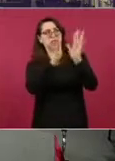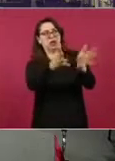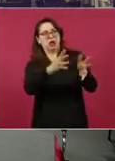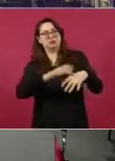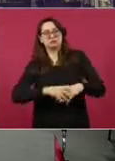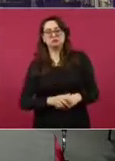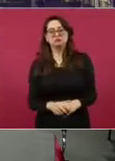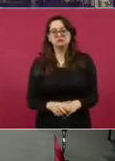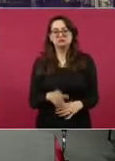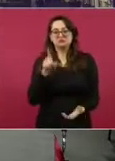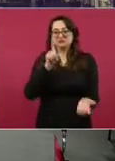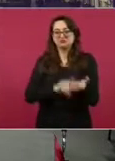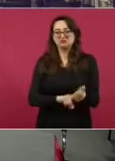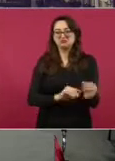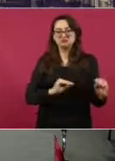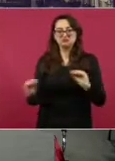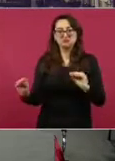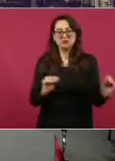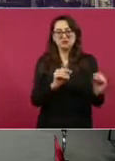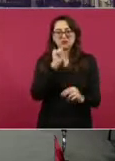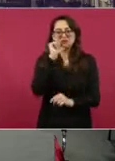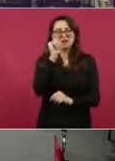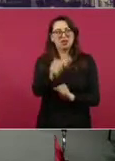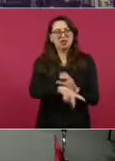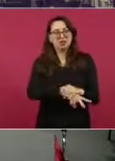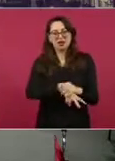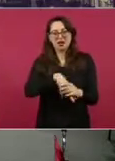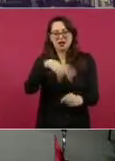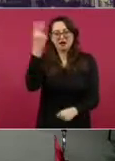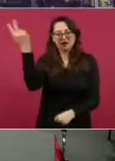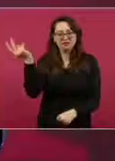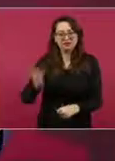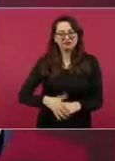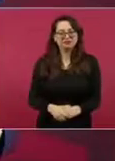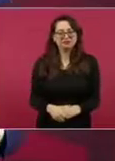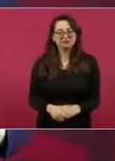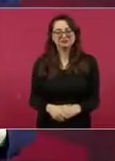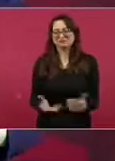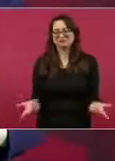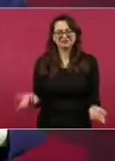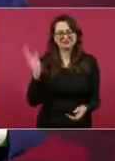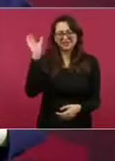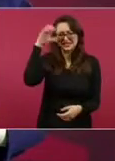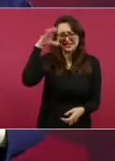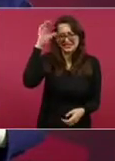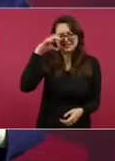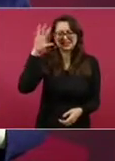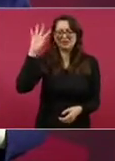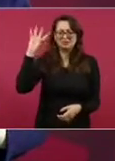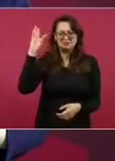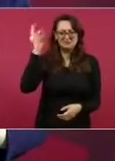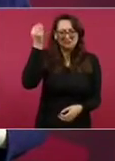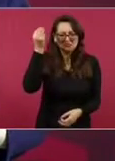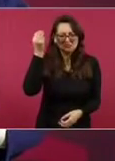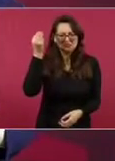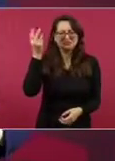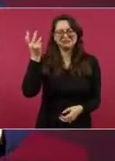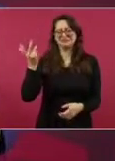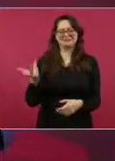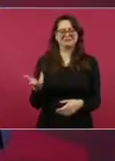Pero no les importaba la ciencia, no les importaba la tecnología, no les importaba